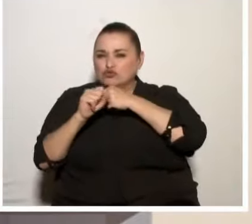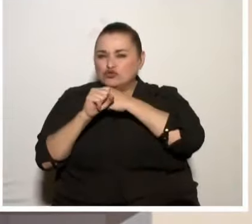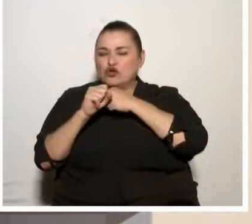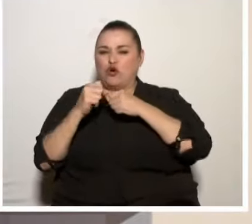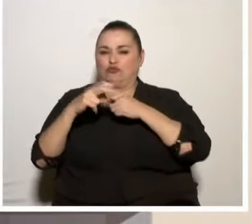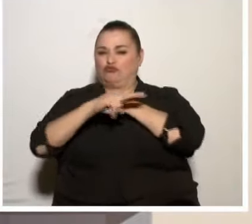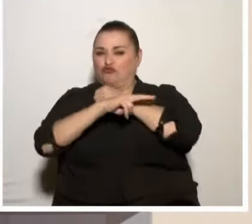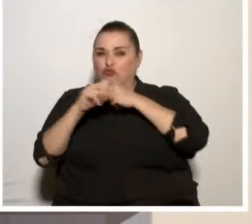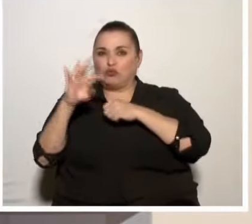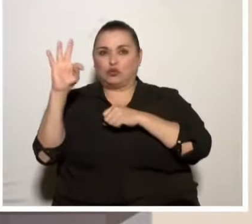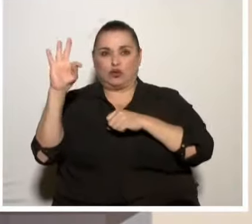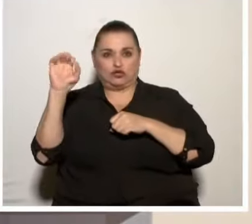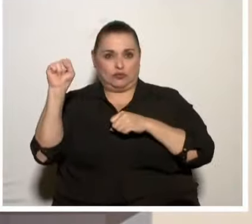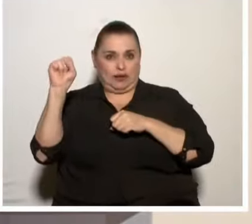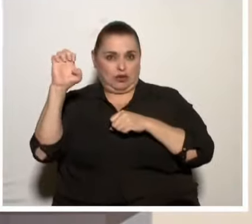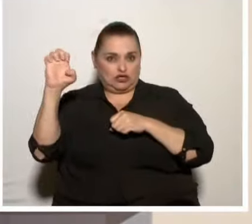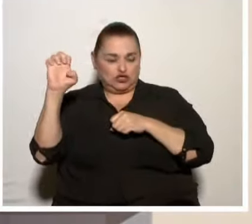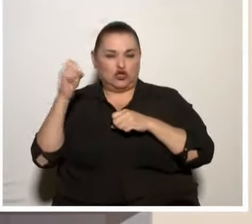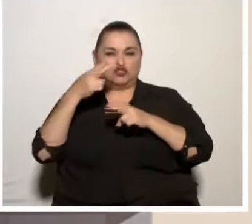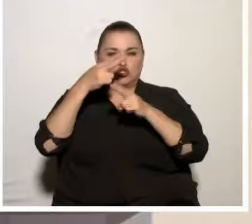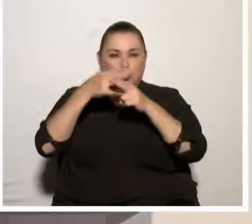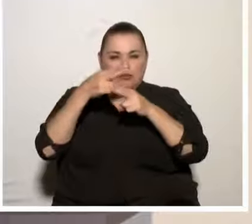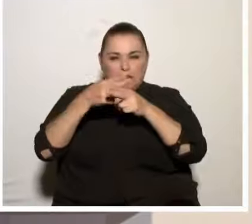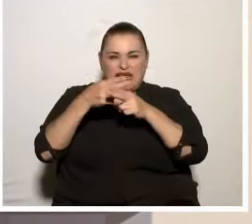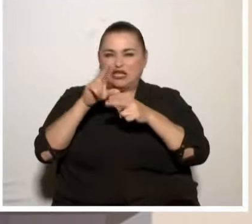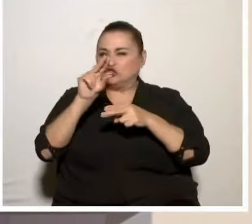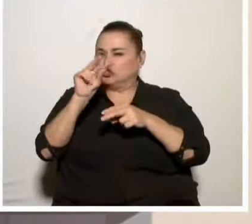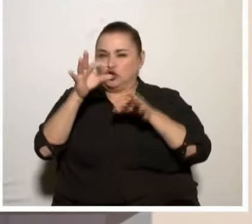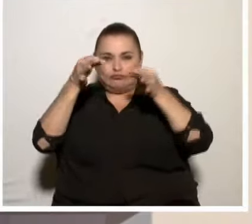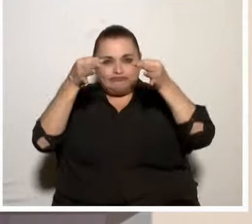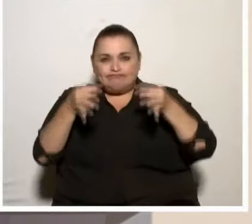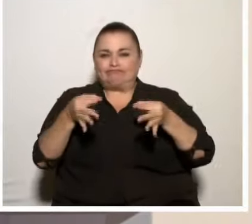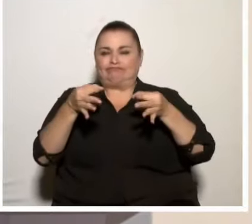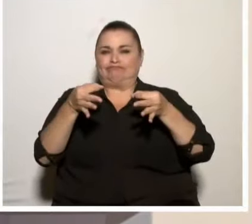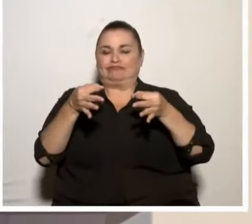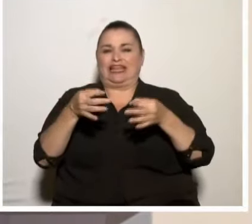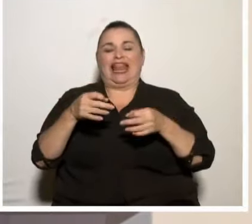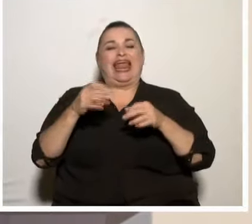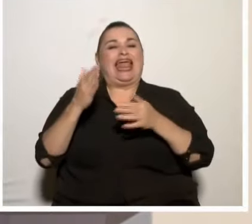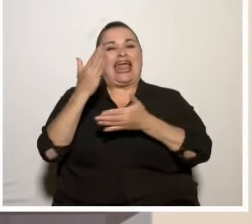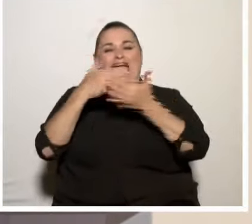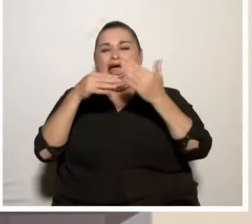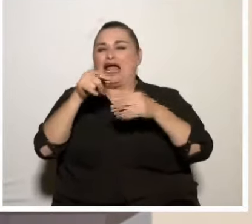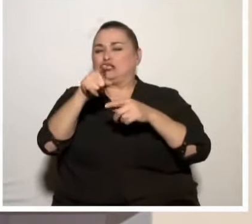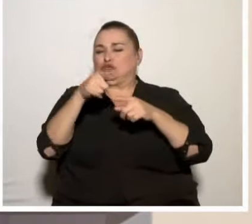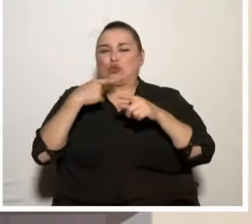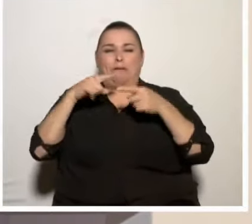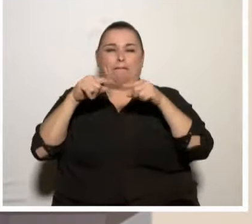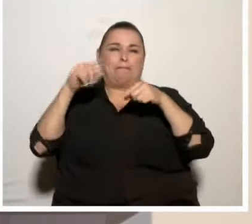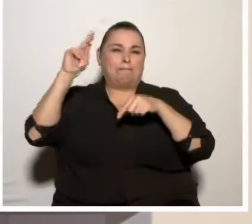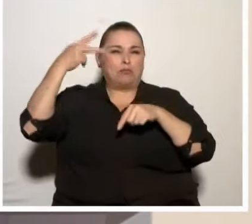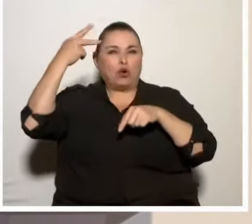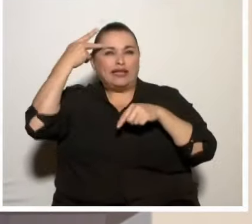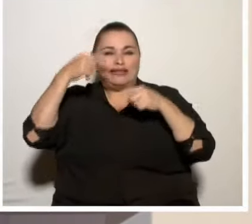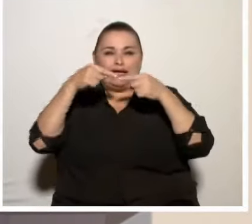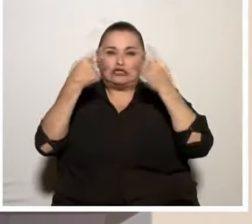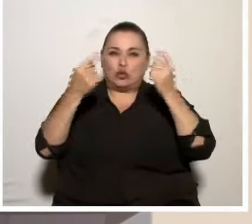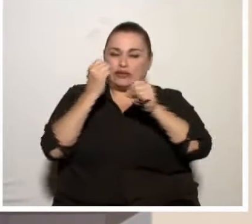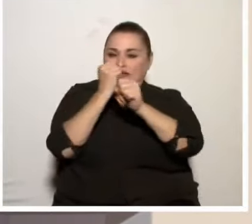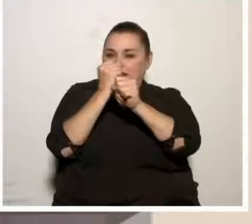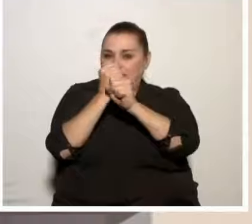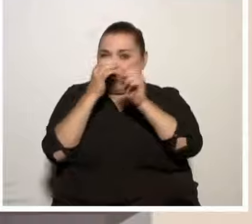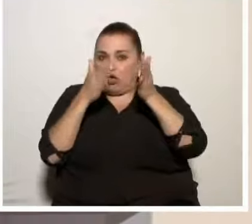Tribunal Supremo de Elecciones, nombramientos irregulares, el caso de UPAP, políticas regresivas contra los trabajadores y el